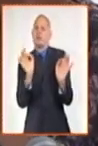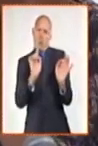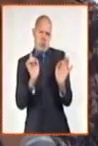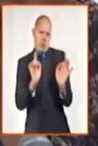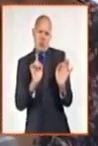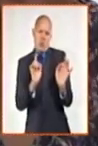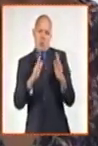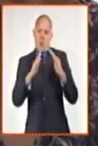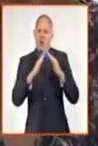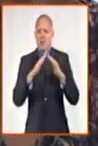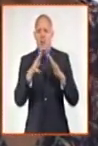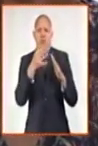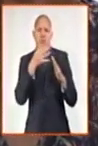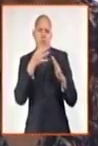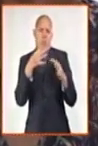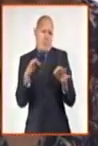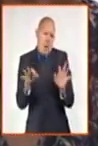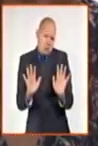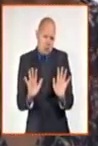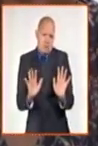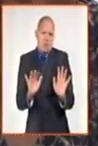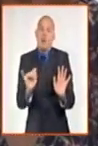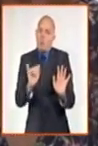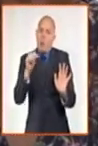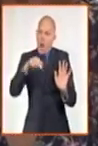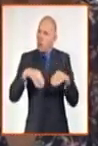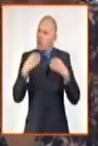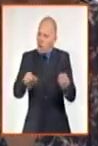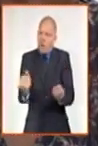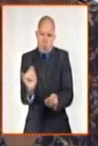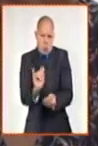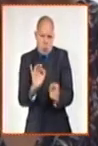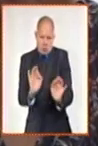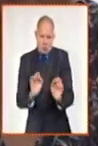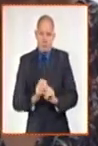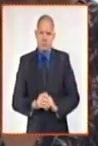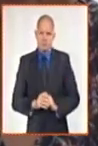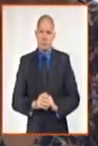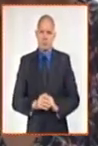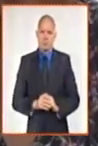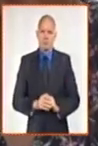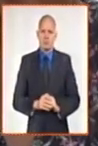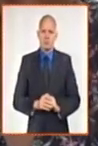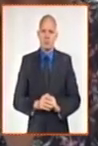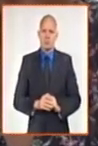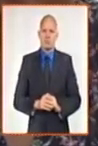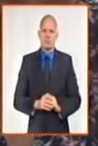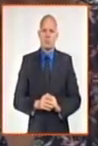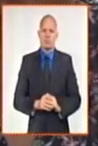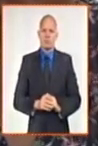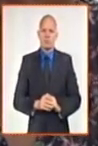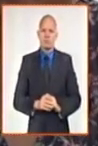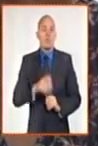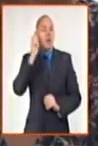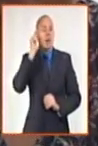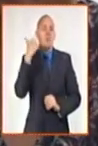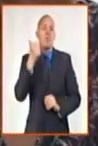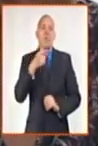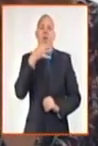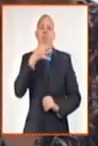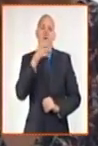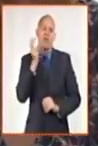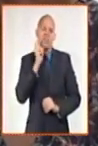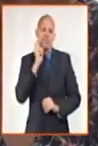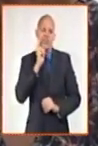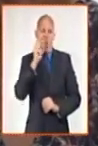sido realmente muy afectados. Wir hatten vor kurzem der Provinz 28.000 Euro auch für